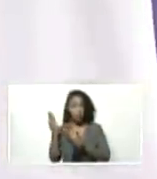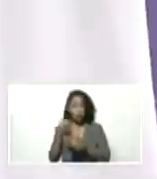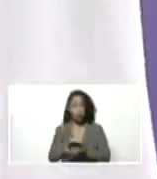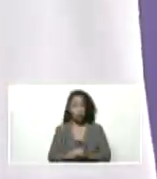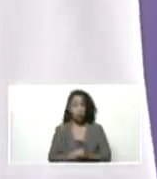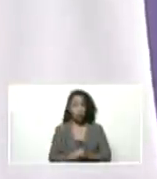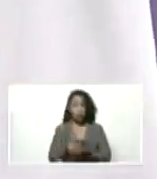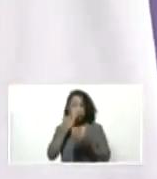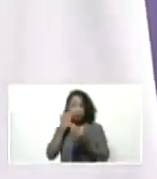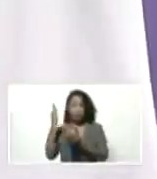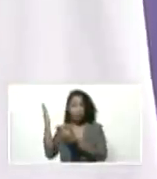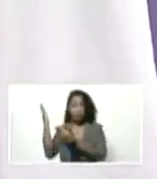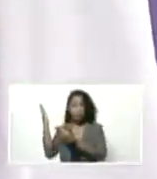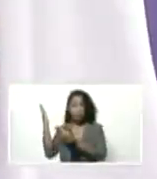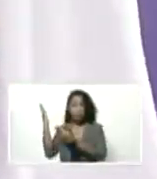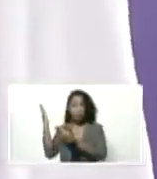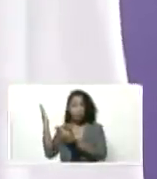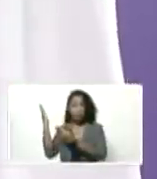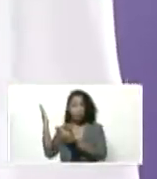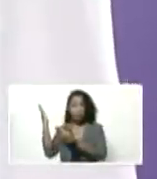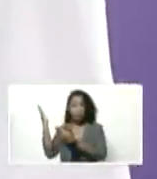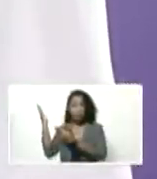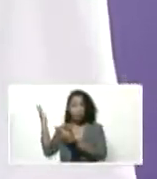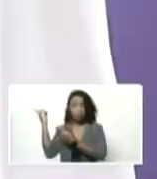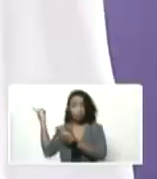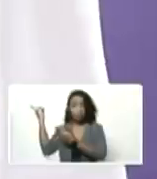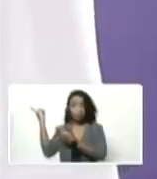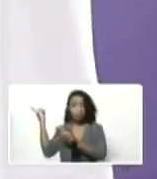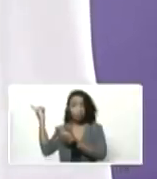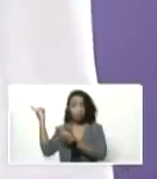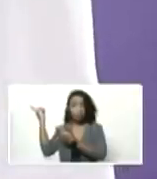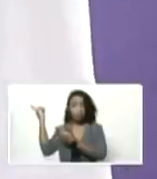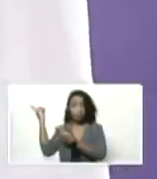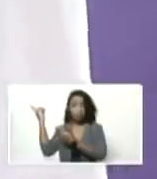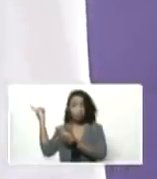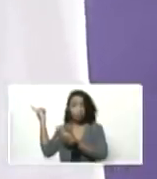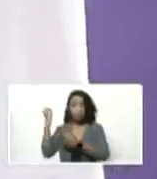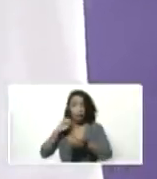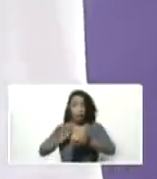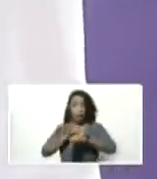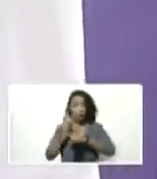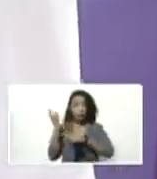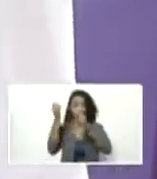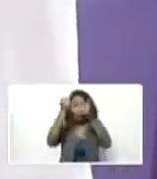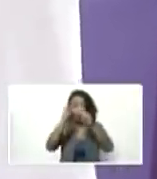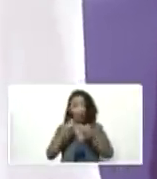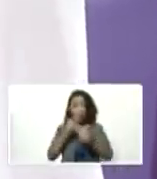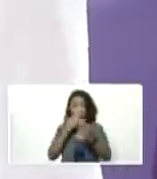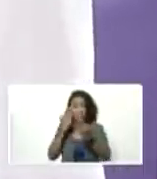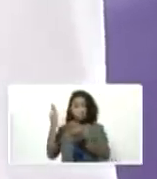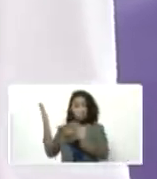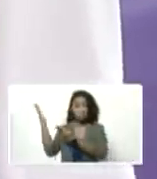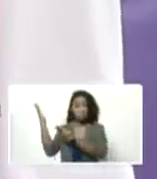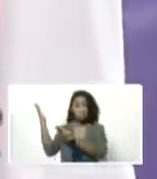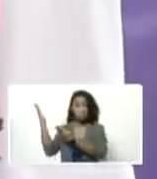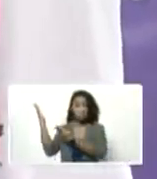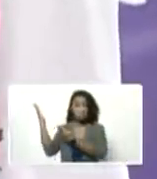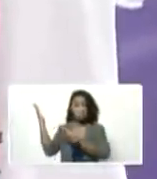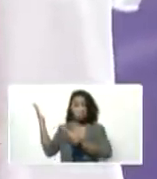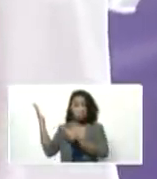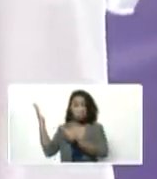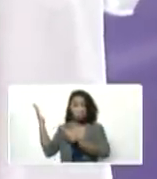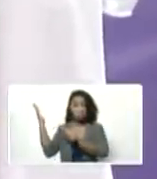Miren qué belleza, ¿no? Esto es una obra de arte, Héctor Rodríguez. Tú con tu arte, Héctor Rodríguez, mira. Ahí está el